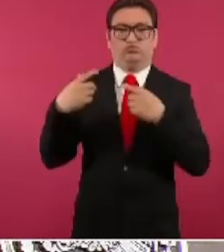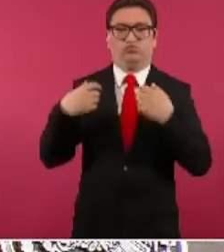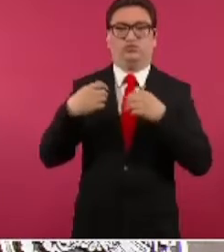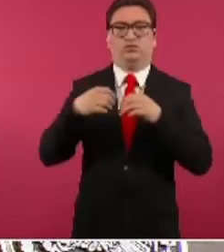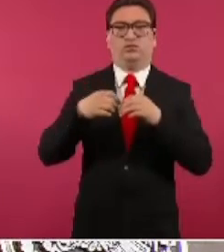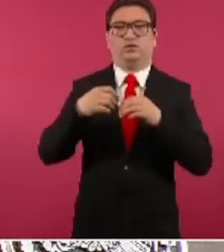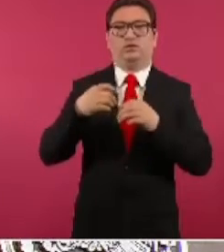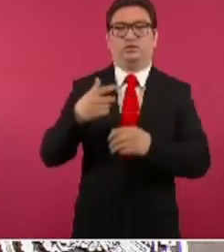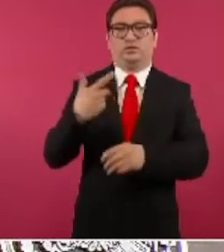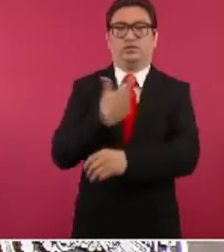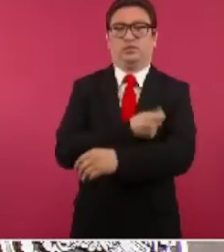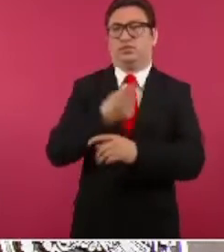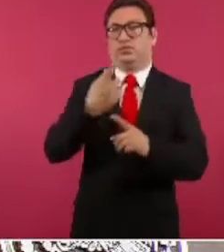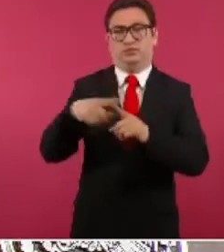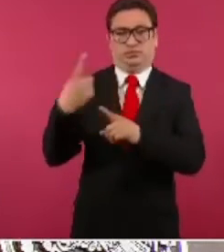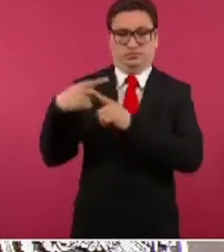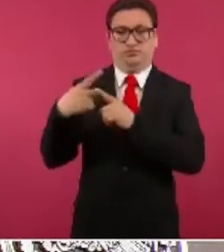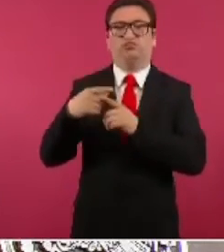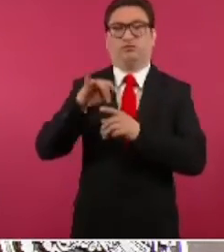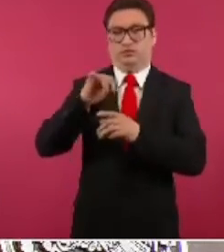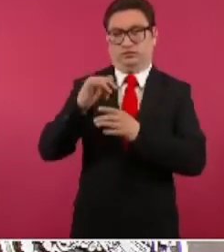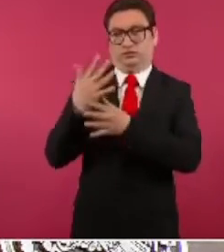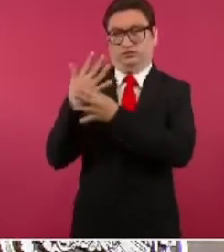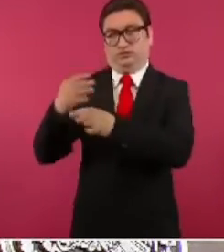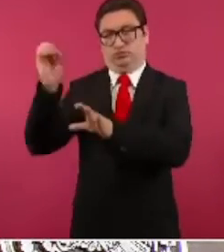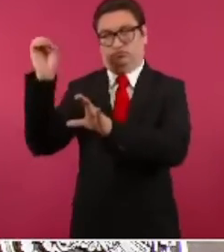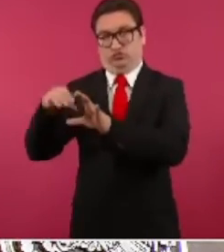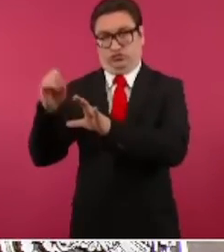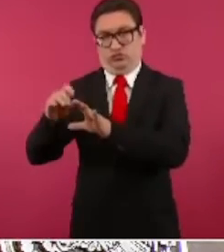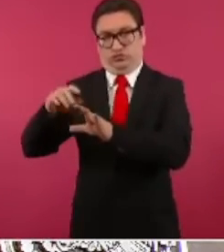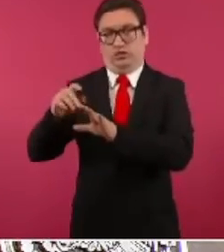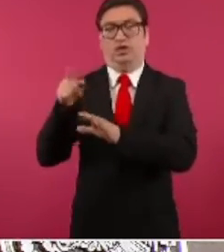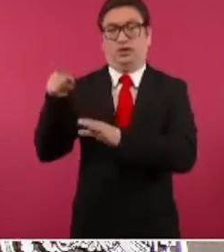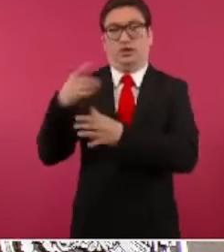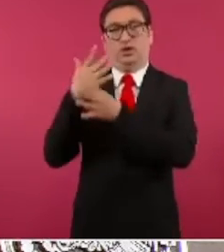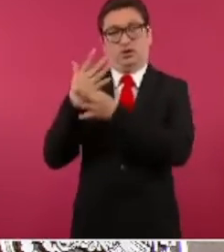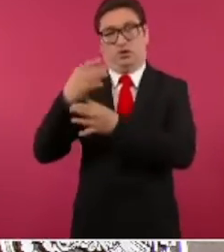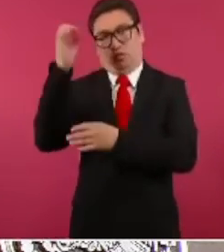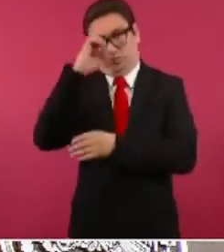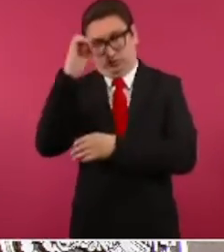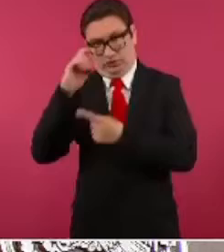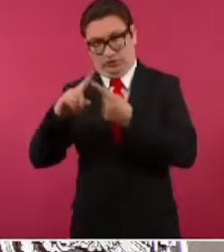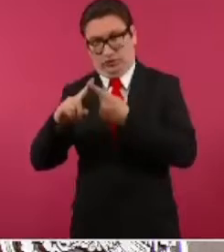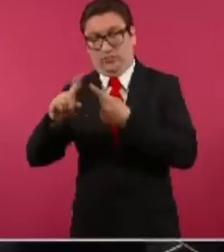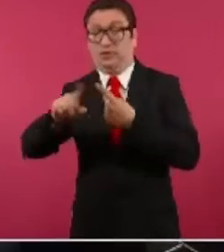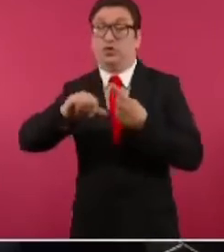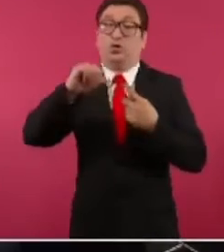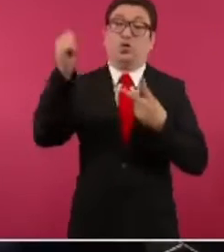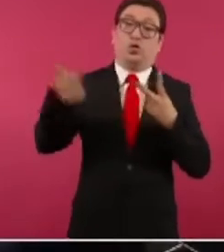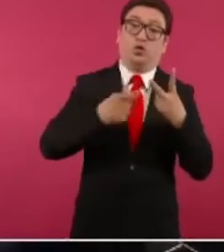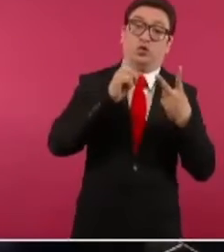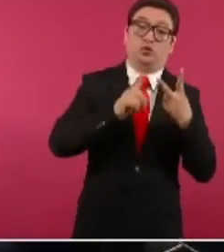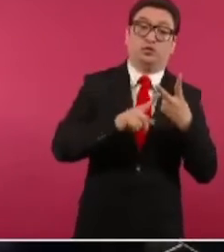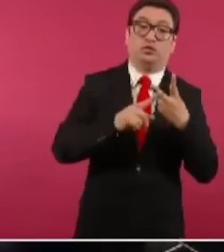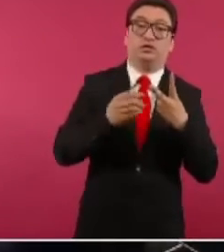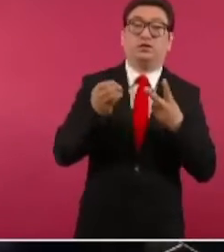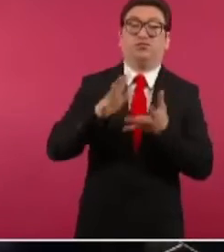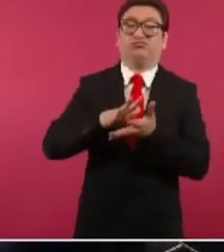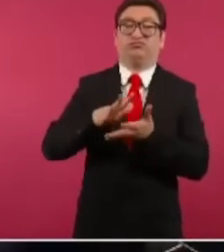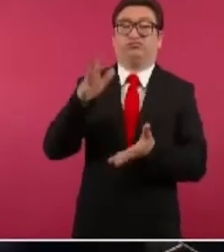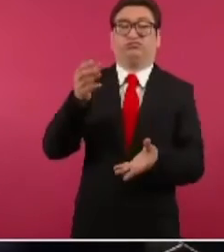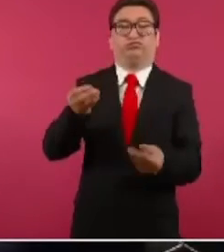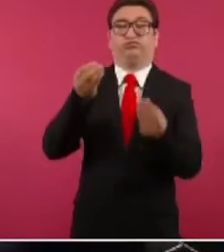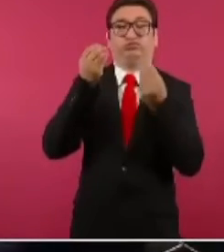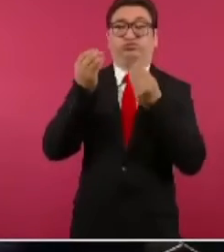jeringas. Esa es una opinión. La otra es que eran demasiadas